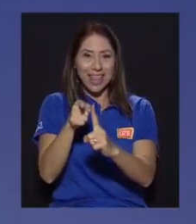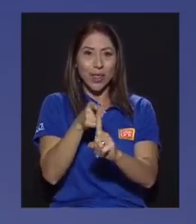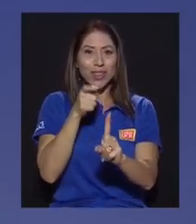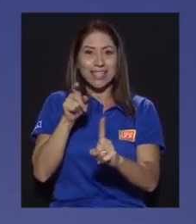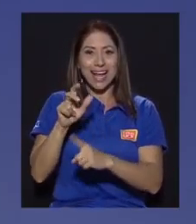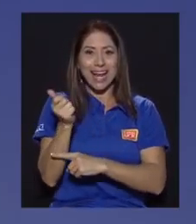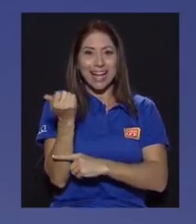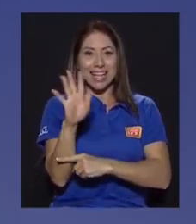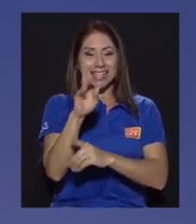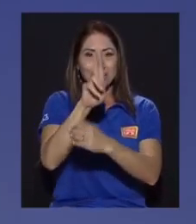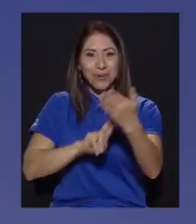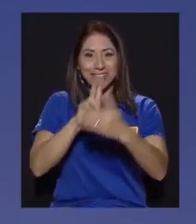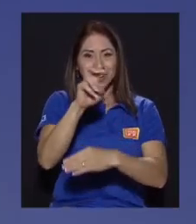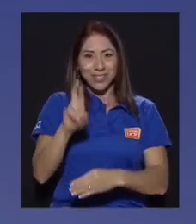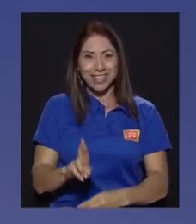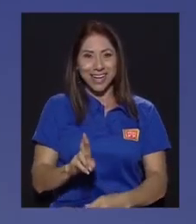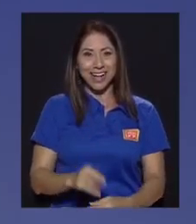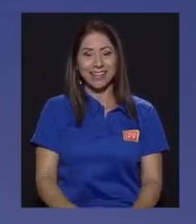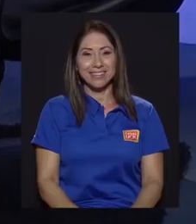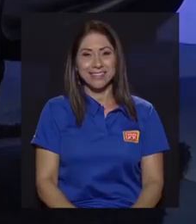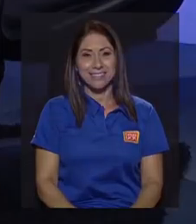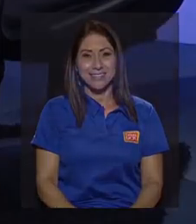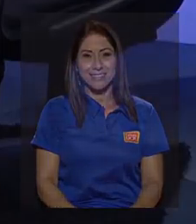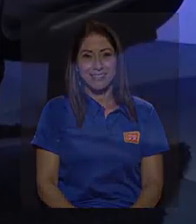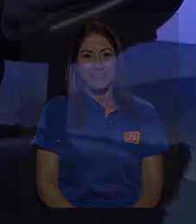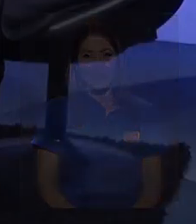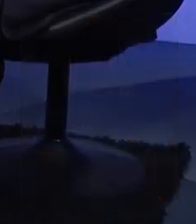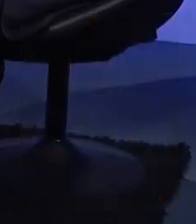desde el canal 15 universidad de costa rica